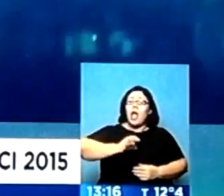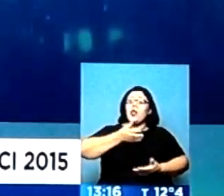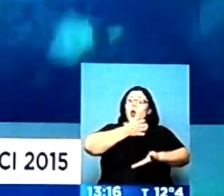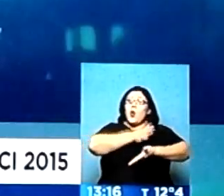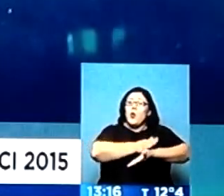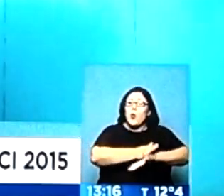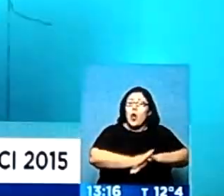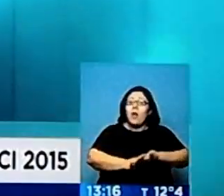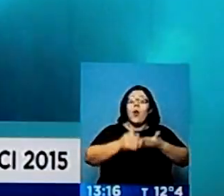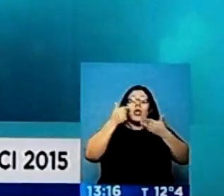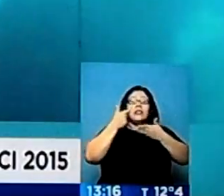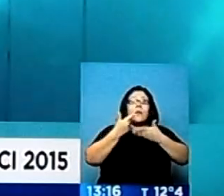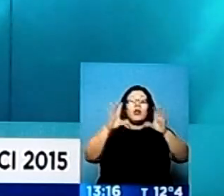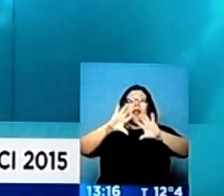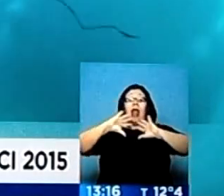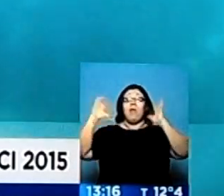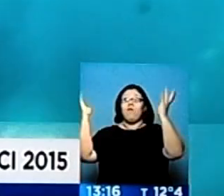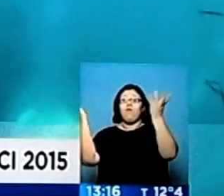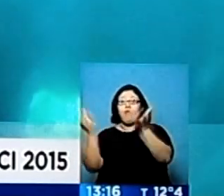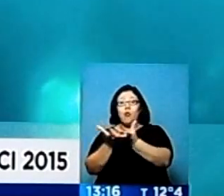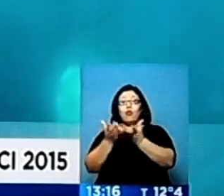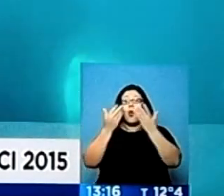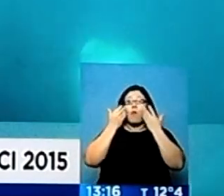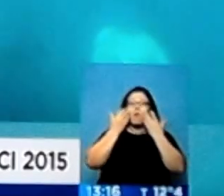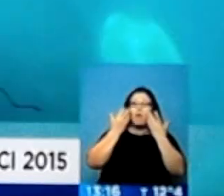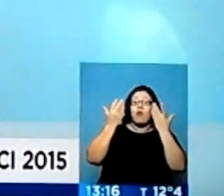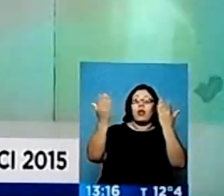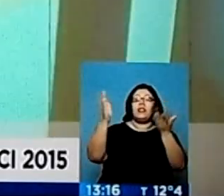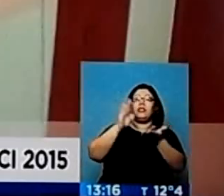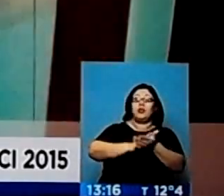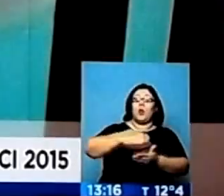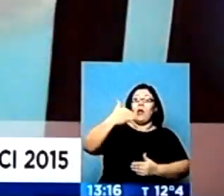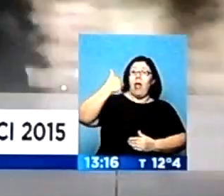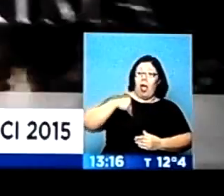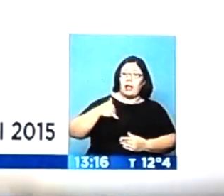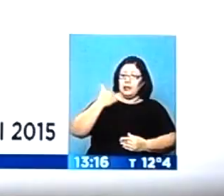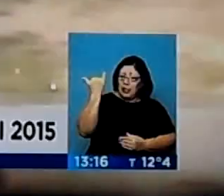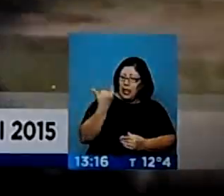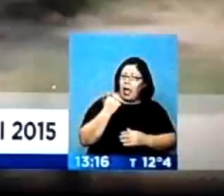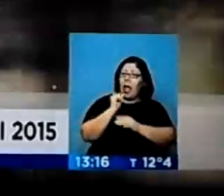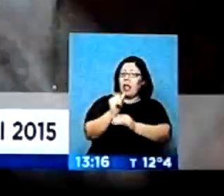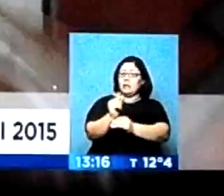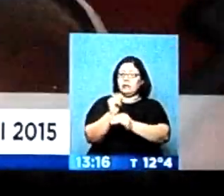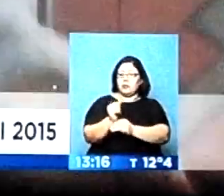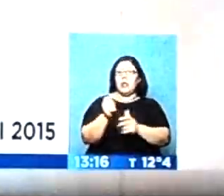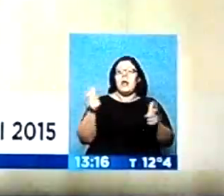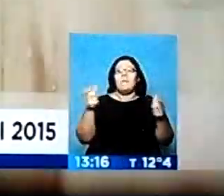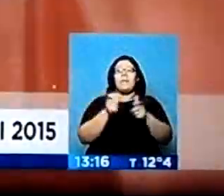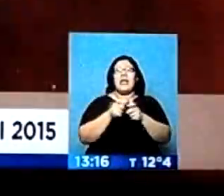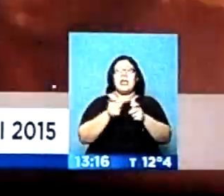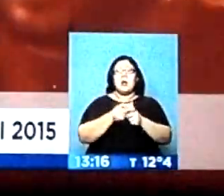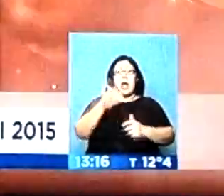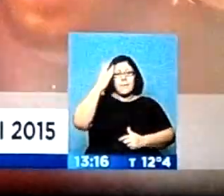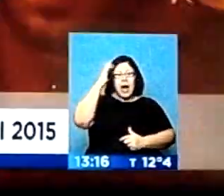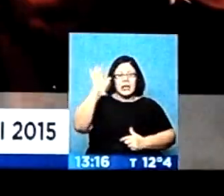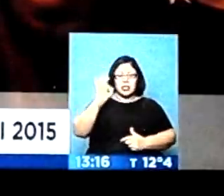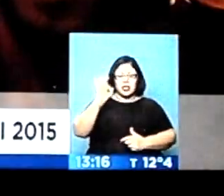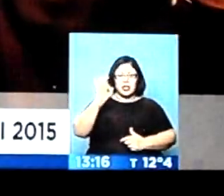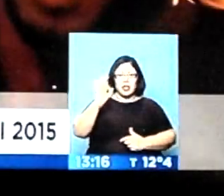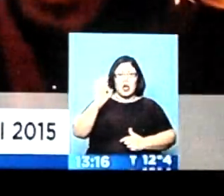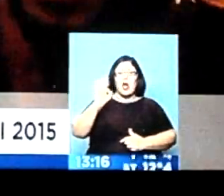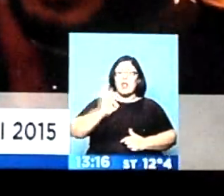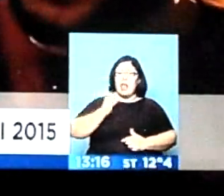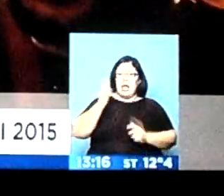realizador que se muestre al mundo desde este rincón de la patrimonio argentina con un nuevo talento. La peli se estrenó en marzo de este año,